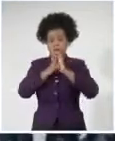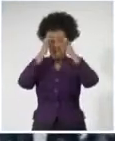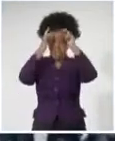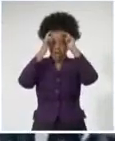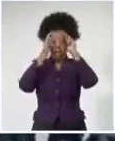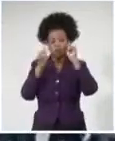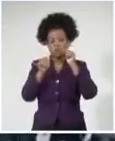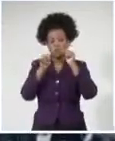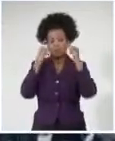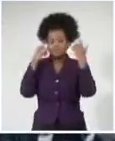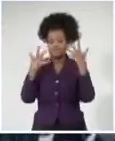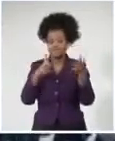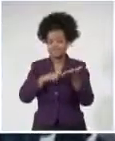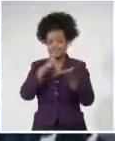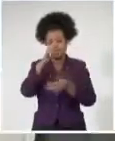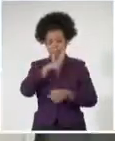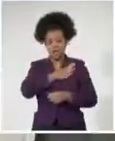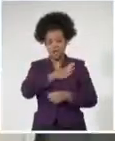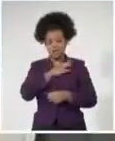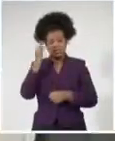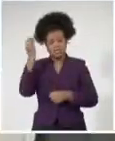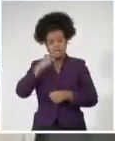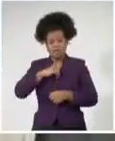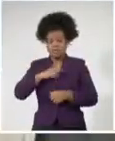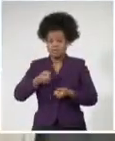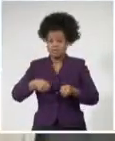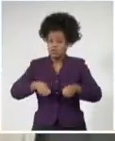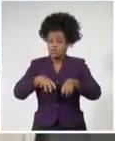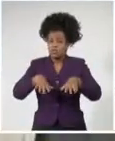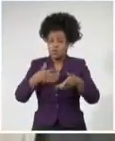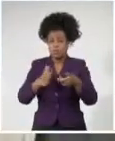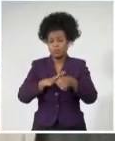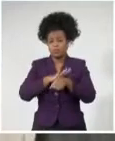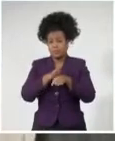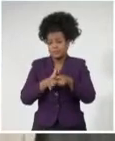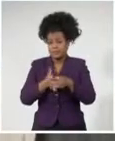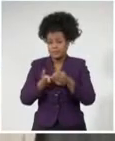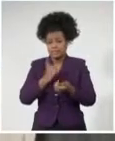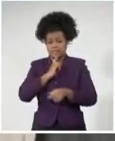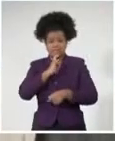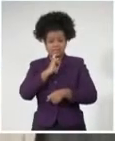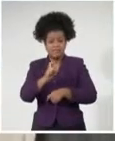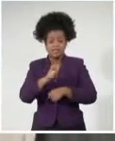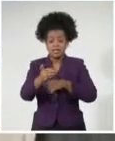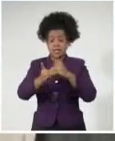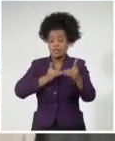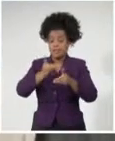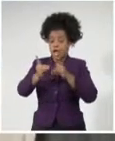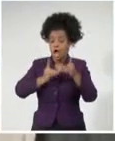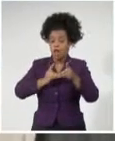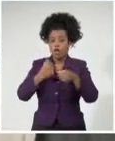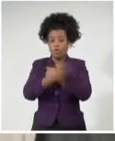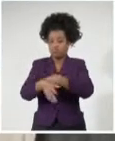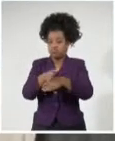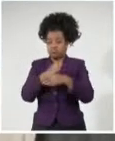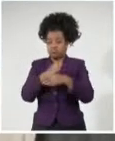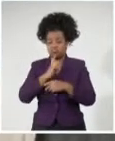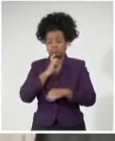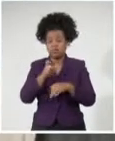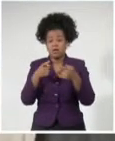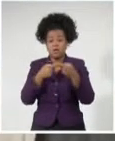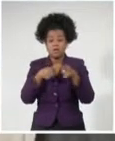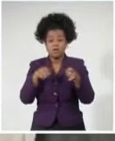esta ocasión afirmó que, a pesar de los numerosos esfuerzos encaminados a un diálogo constructivo entre las naciones, el ruido ensordecedor